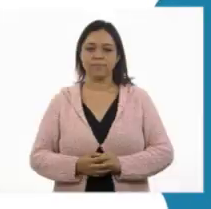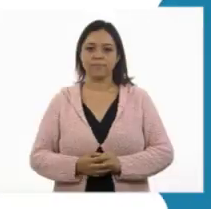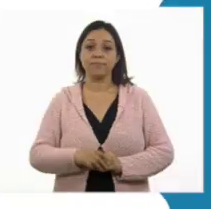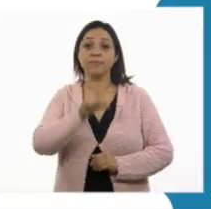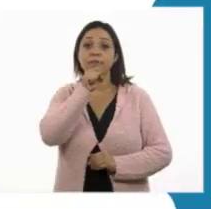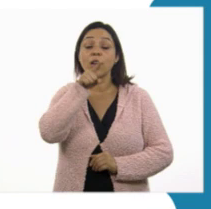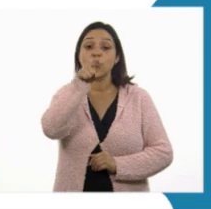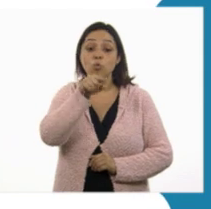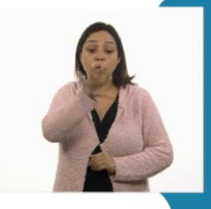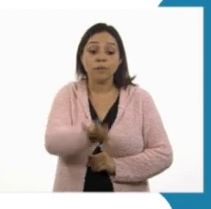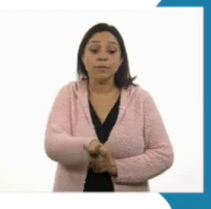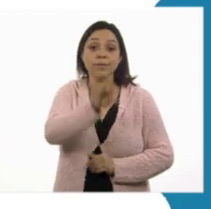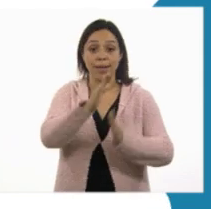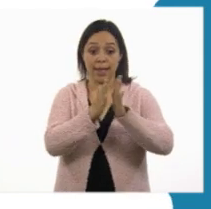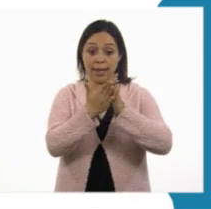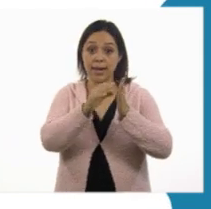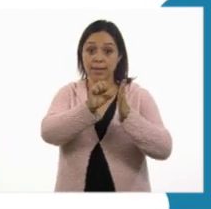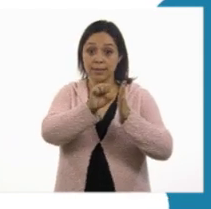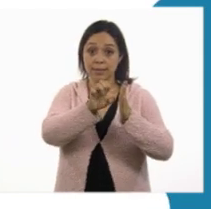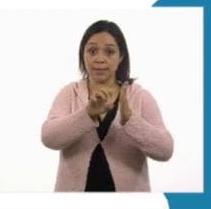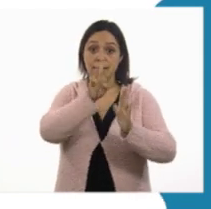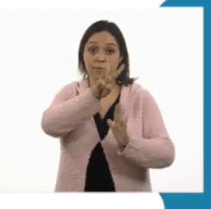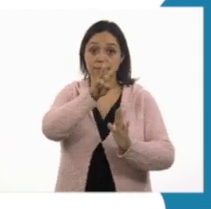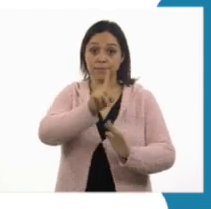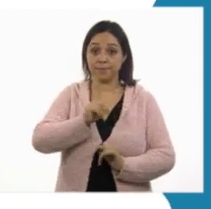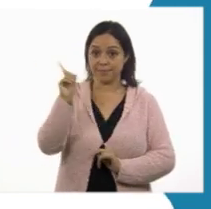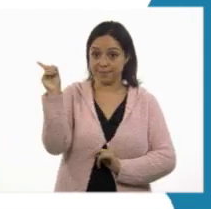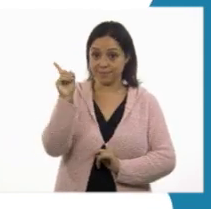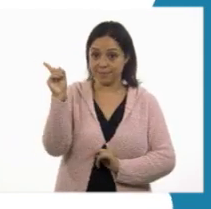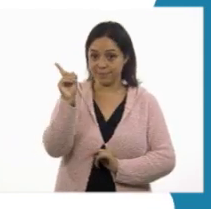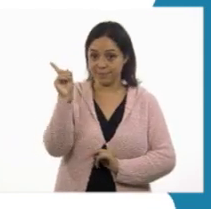También puedes encontrar los libros de texto en la página